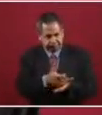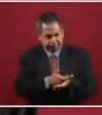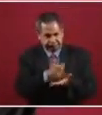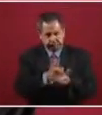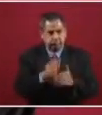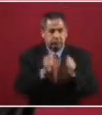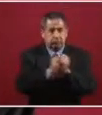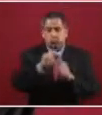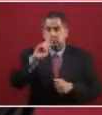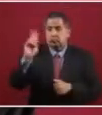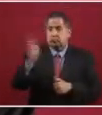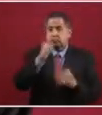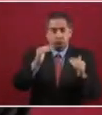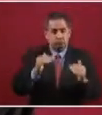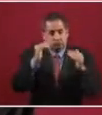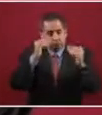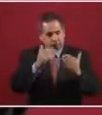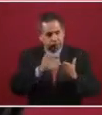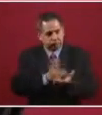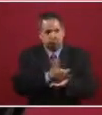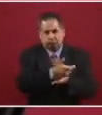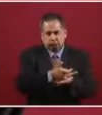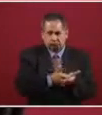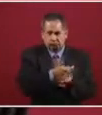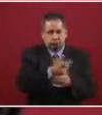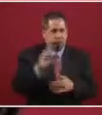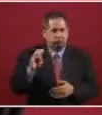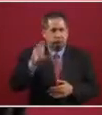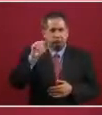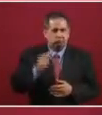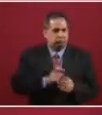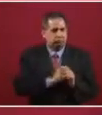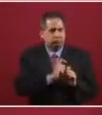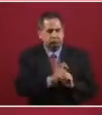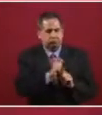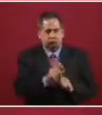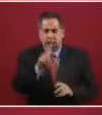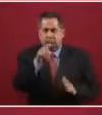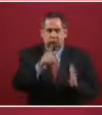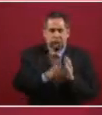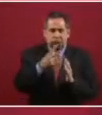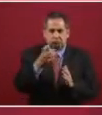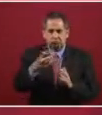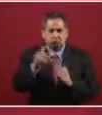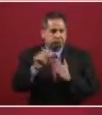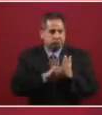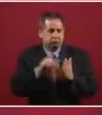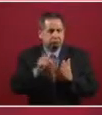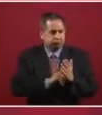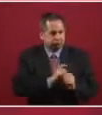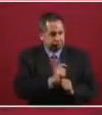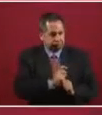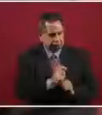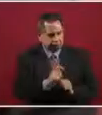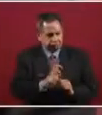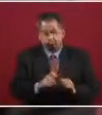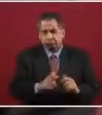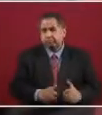de nivel superior están recibiendo una beca de 2.400 pesos mensuales.